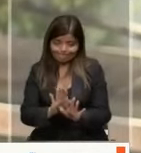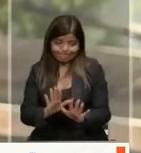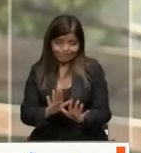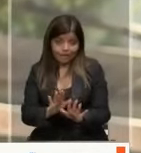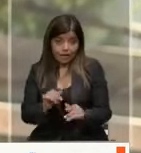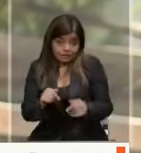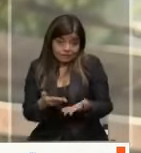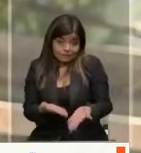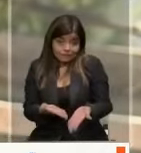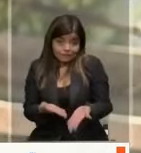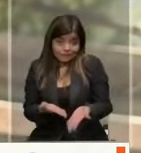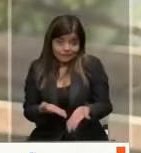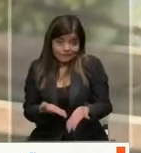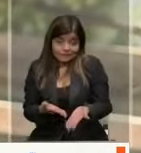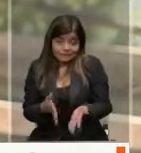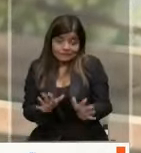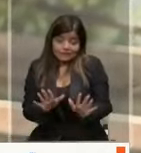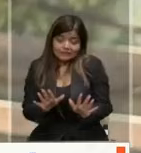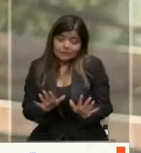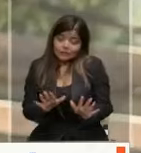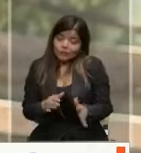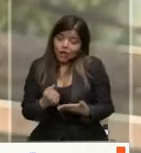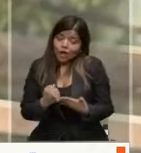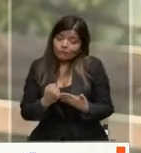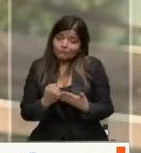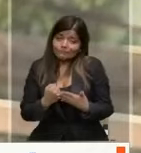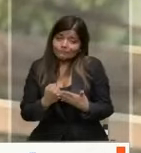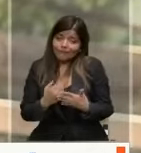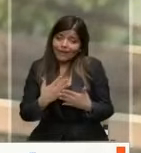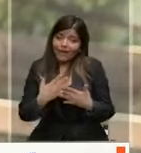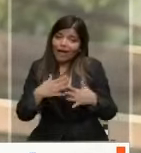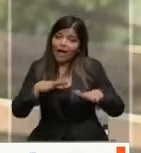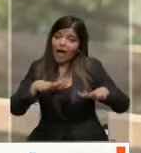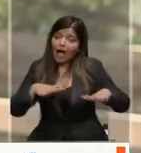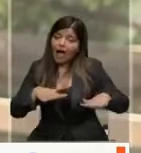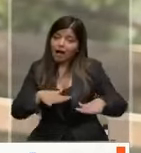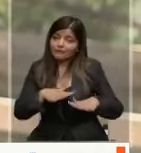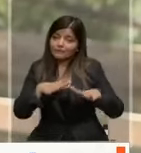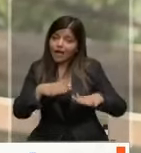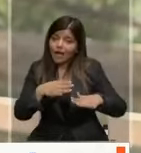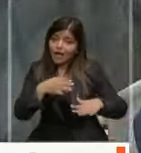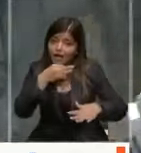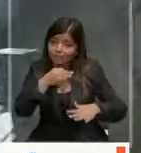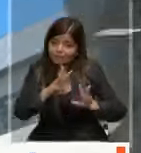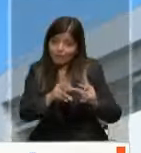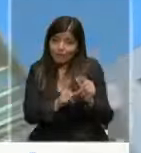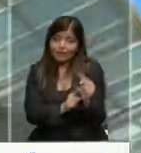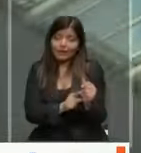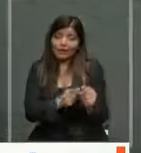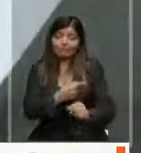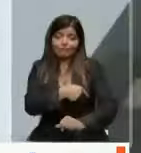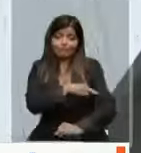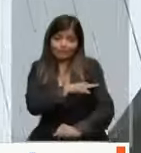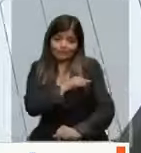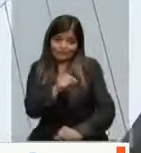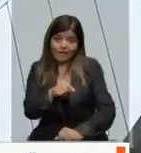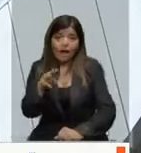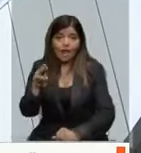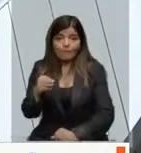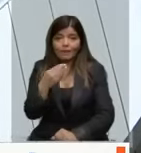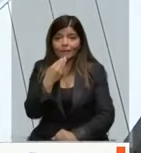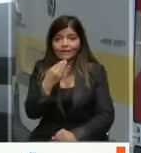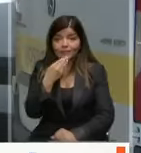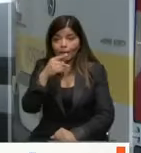aquí estamos dándole más fuerza a la familia, a los padres, para salir adelante, ¿no? Su mamá también